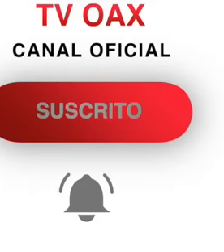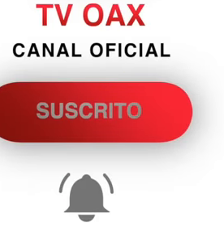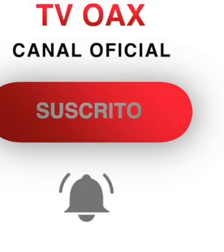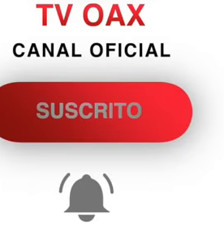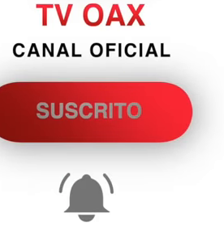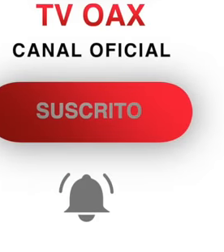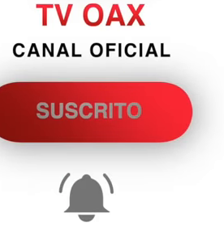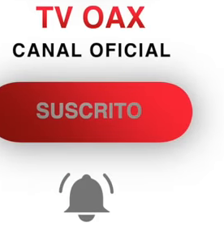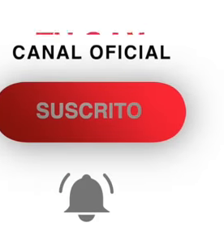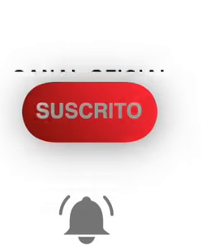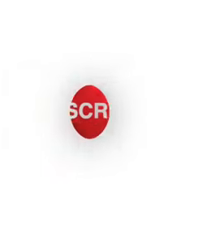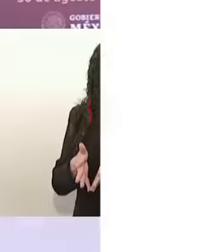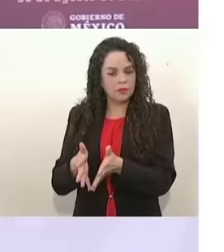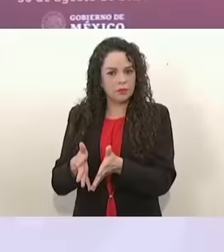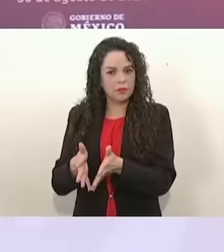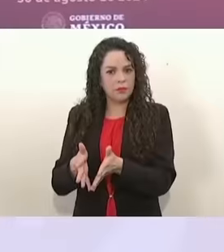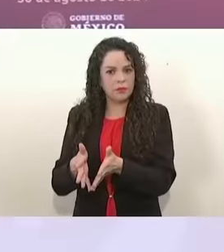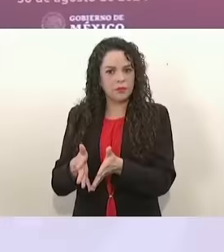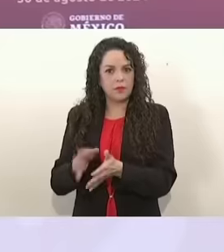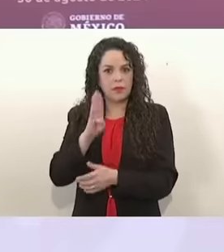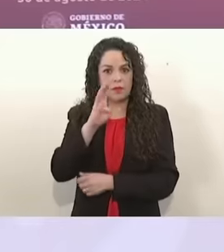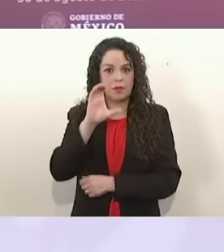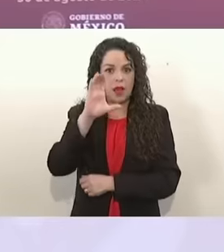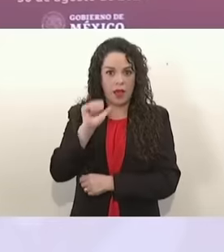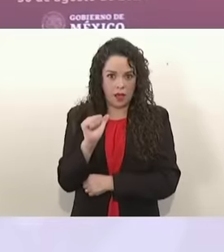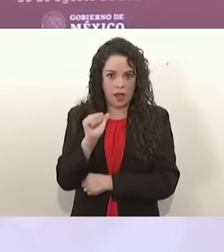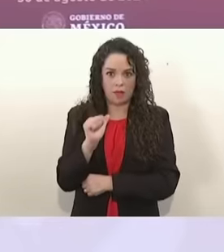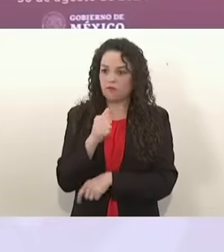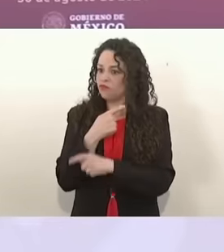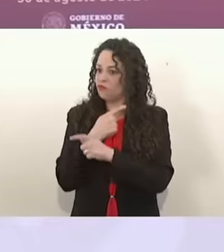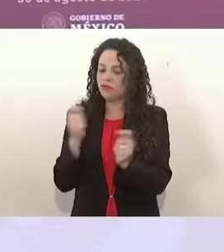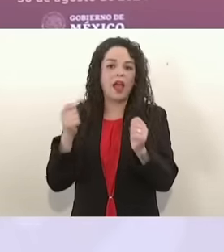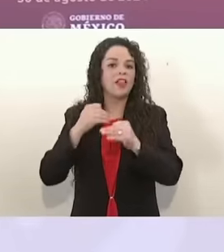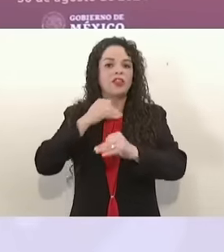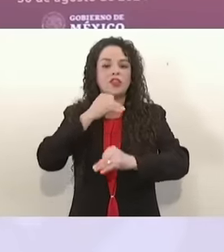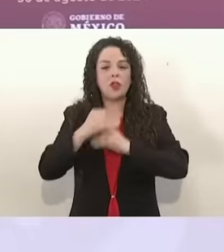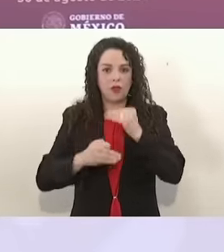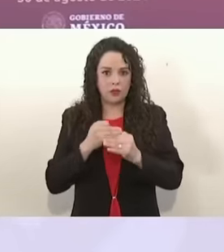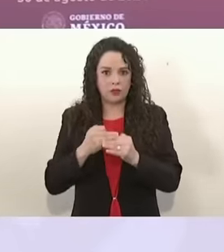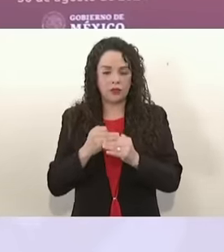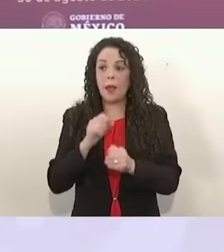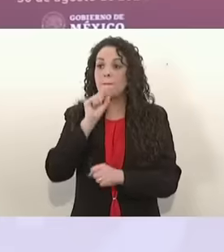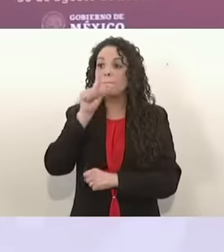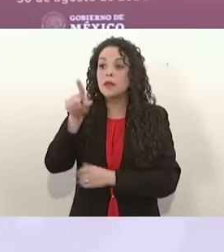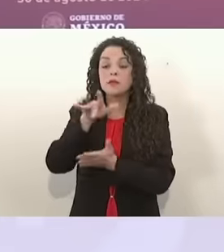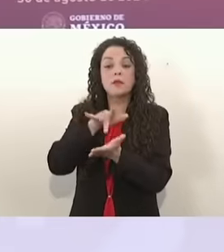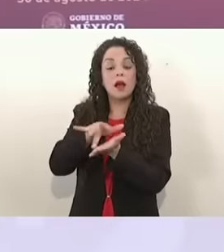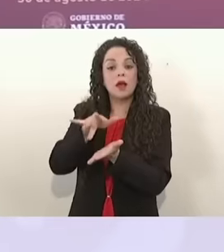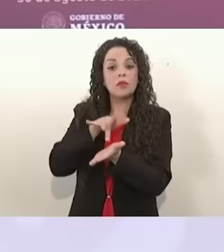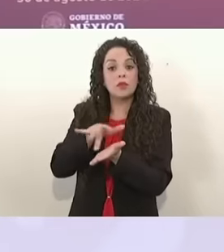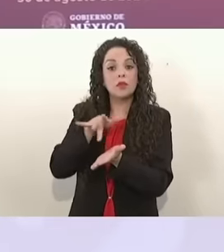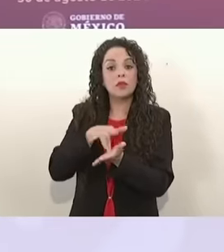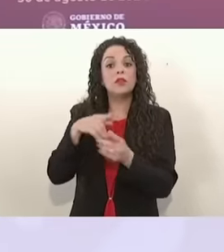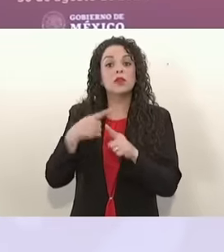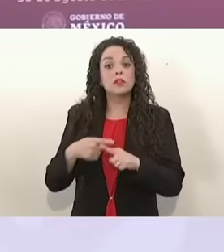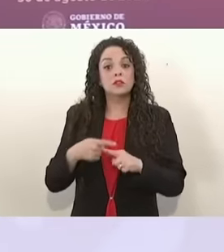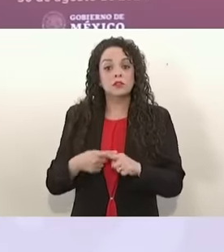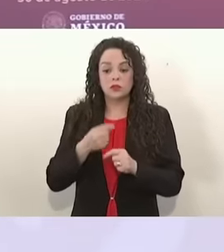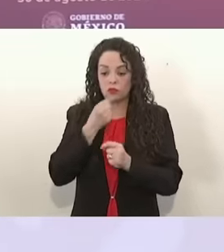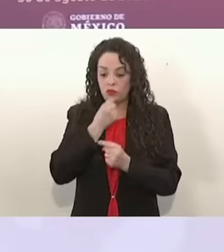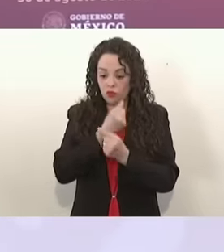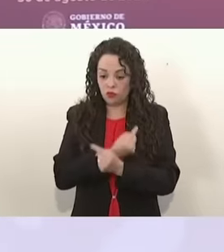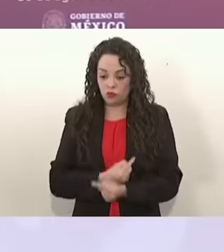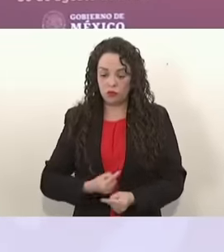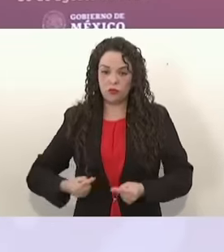con una beca universal. Y apoya también a los niños y niñas de